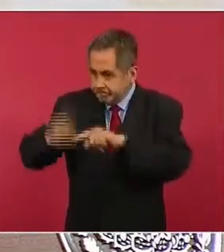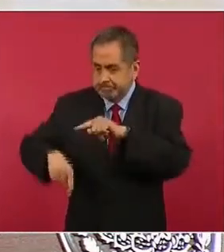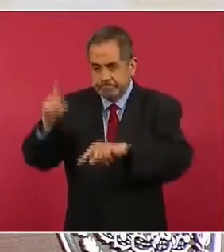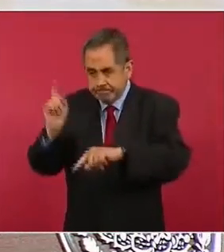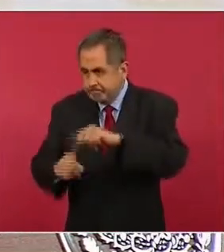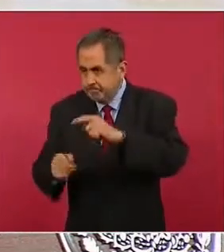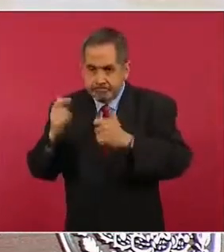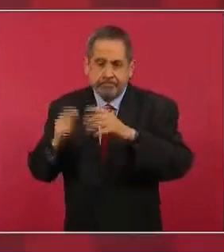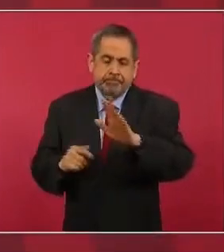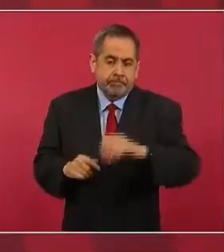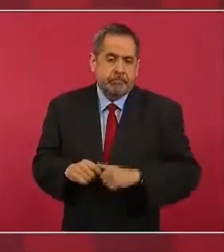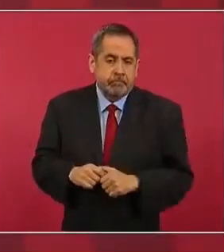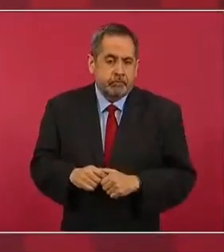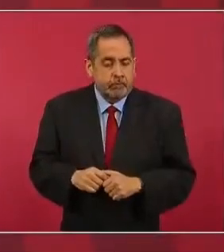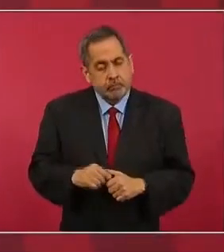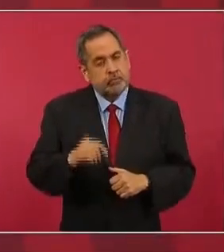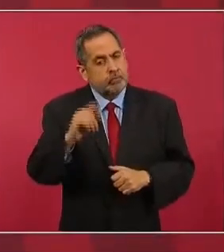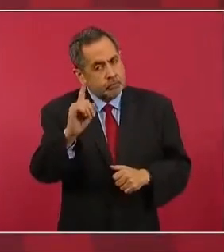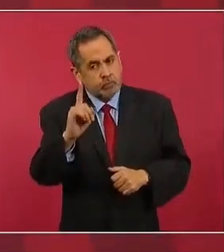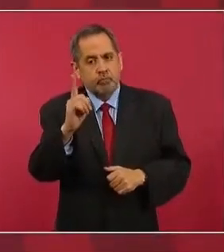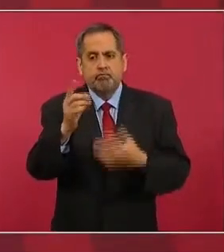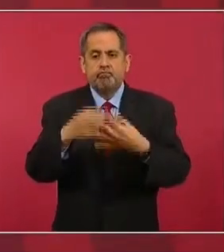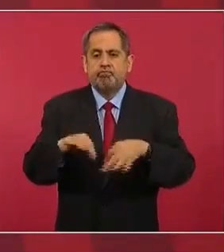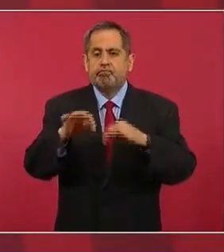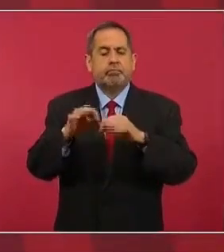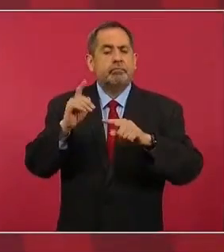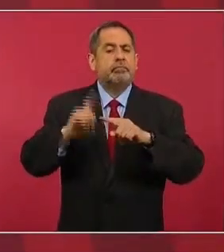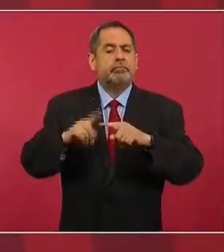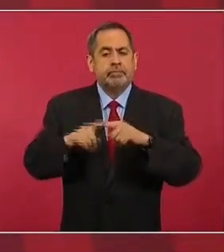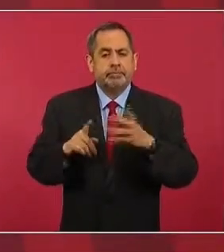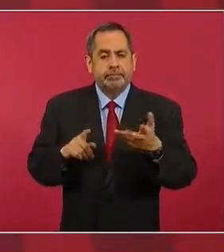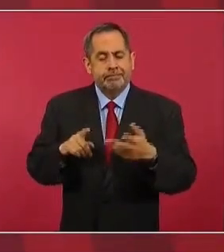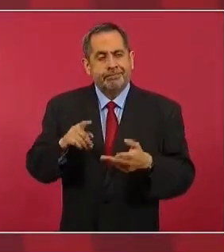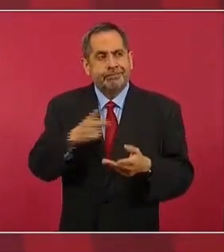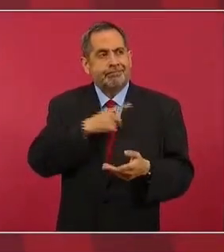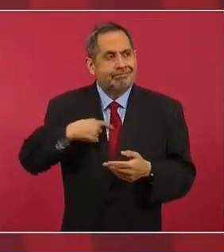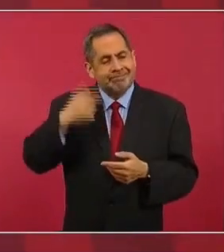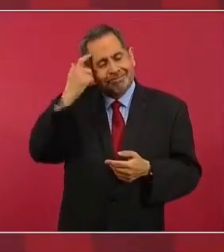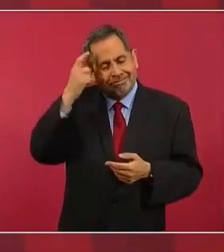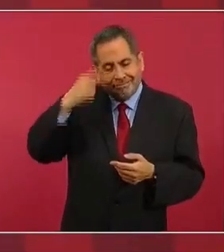Sí es muy importante, no solo por razones morales,